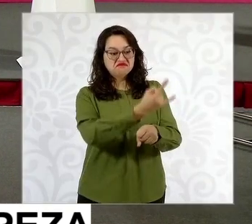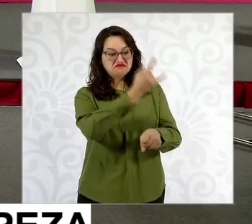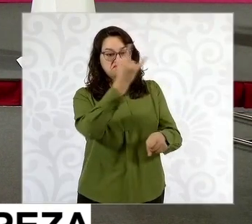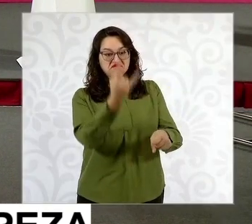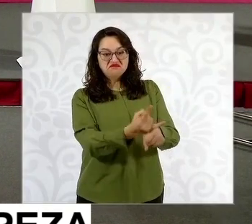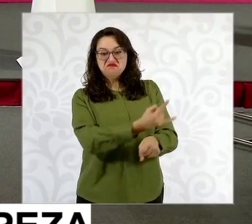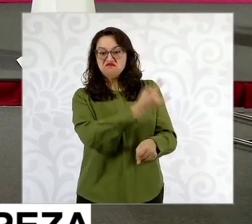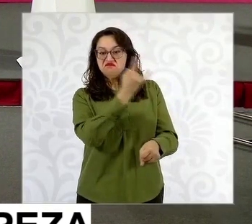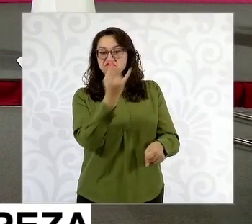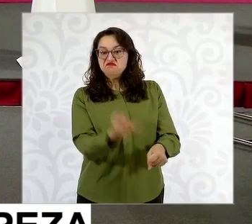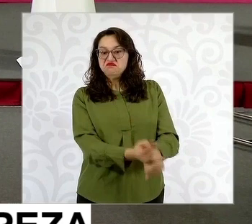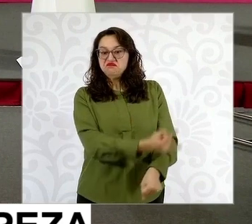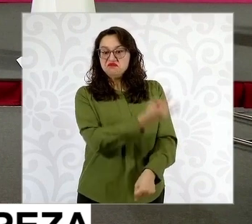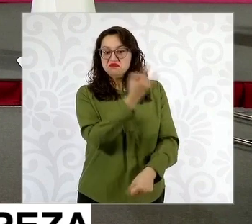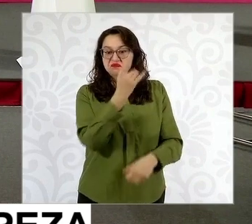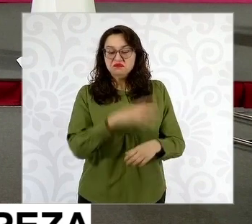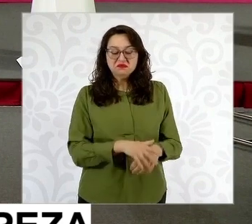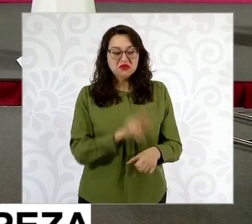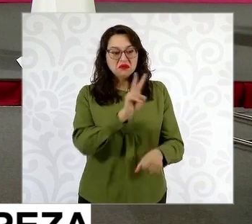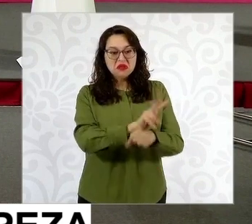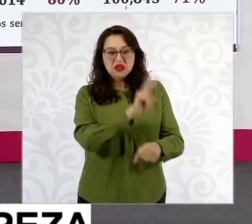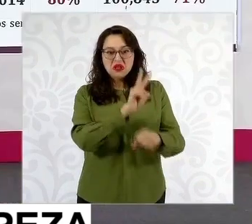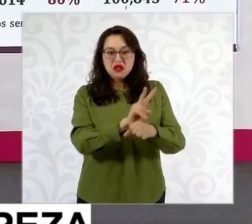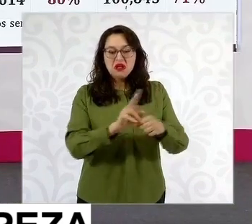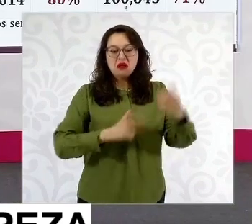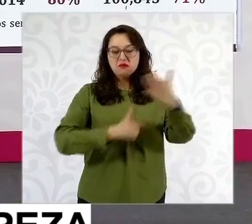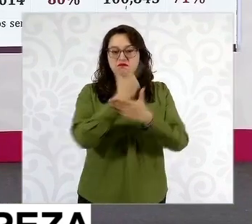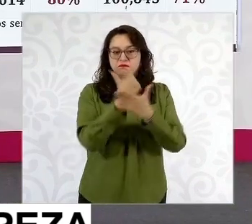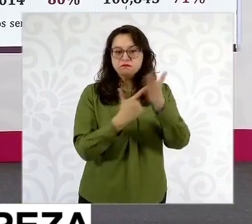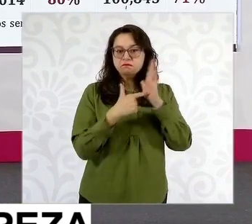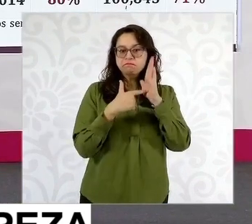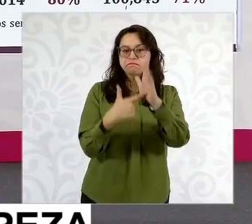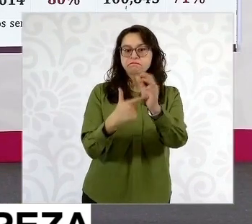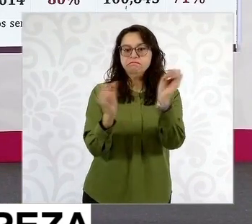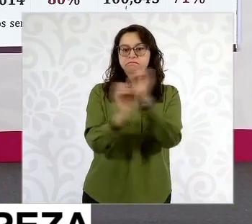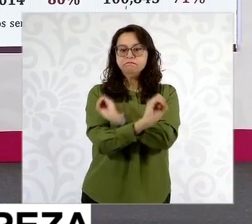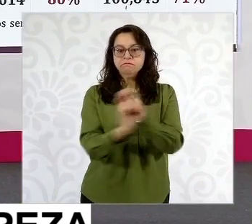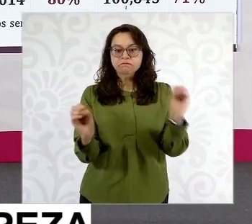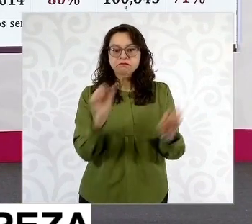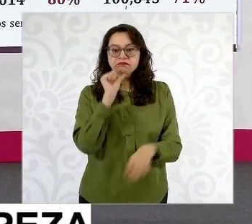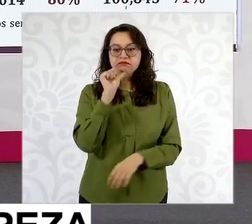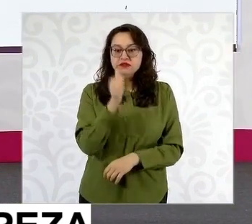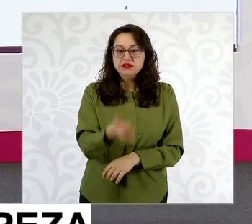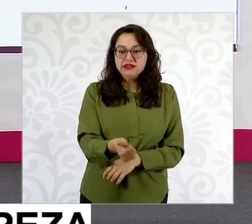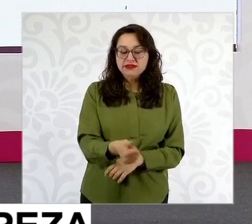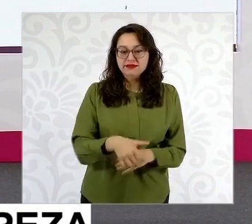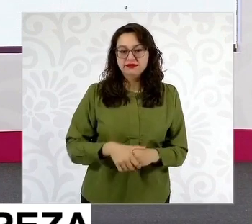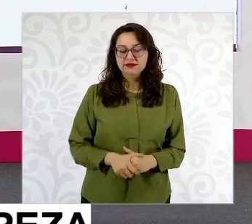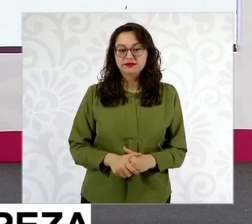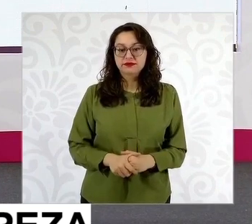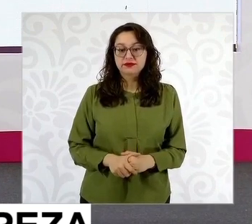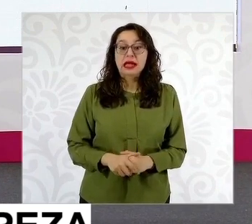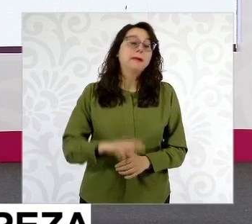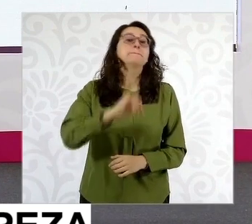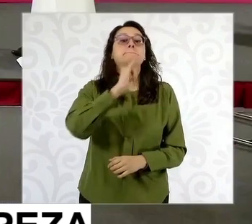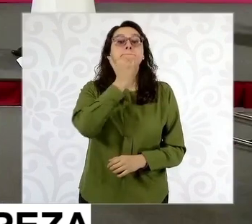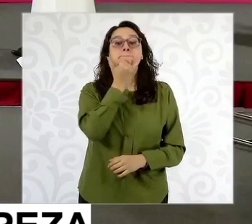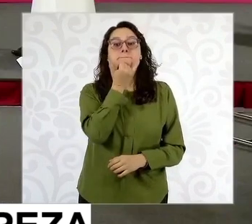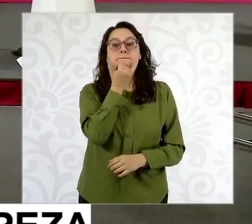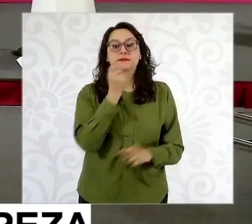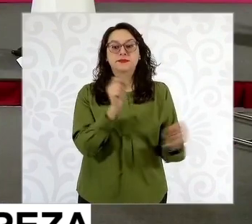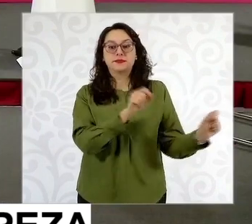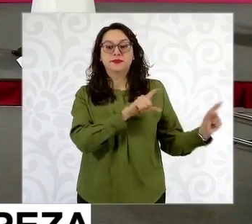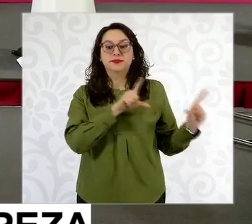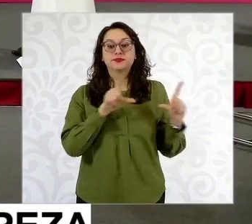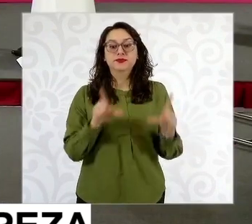inoperante y con mucha opacidad. La que sigue, por favor. De abajo, y de las 34. Perdón, ¿me